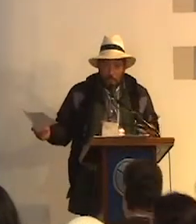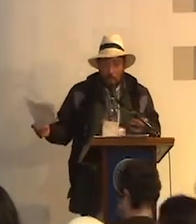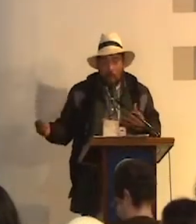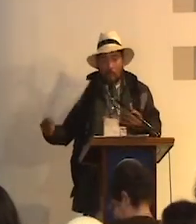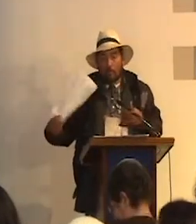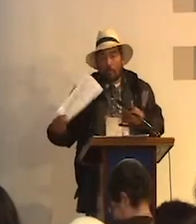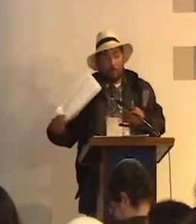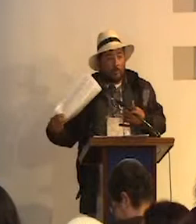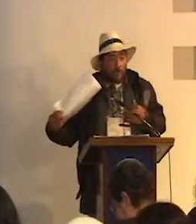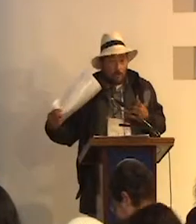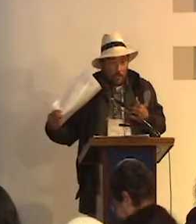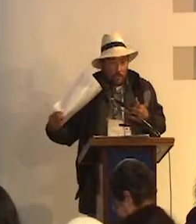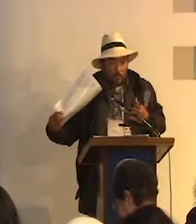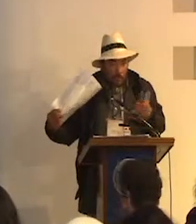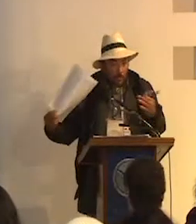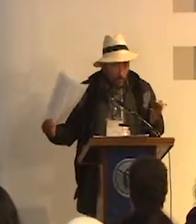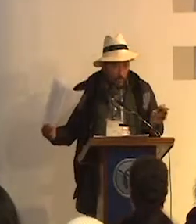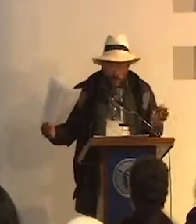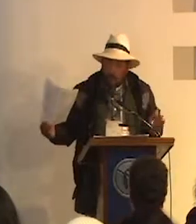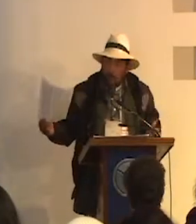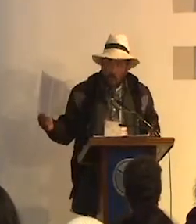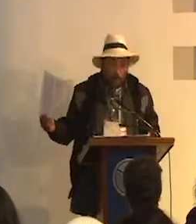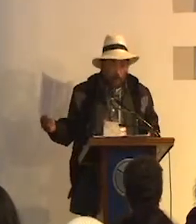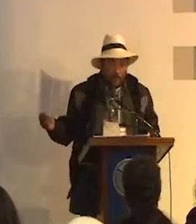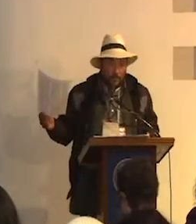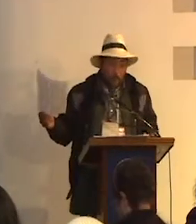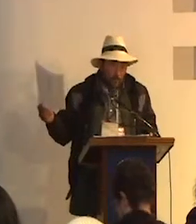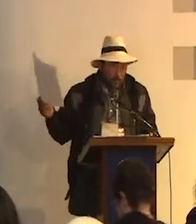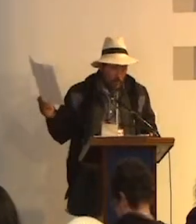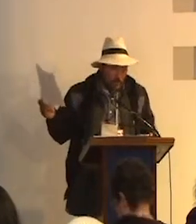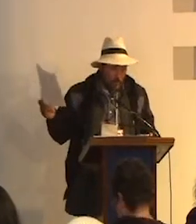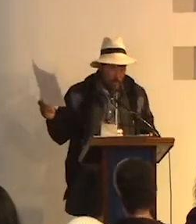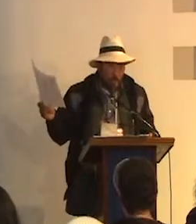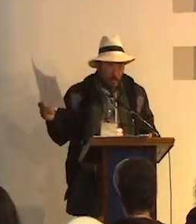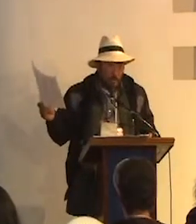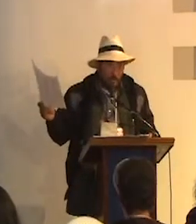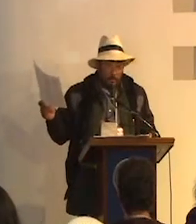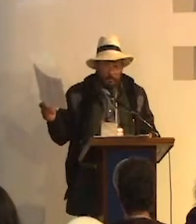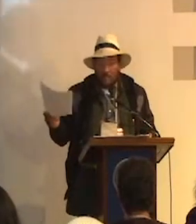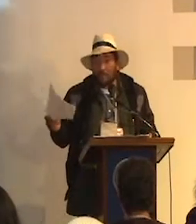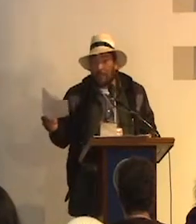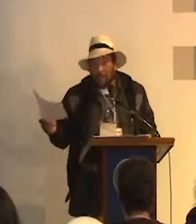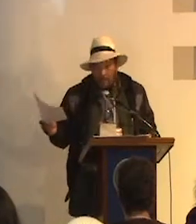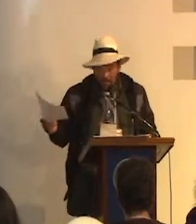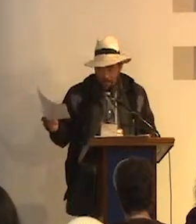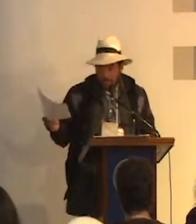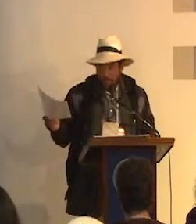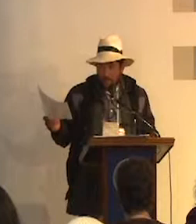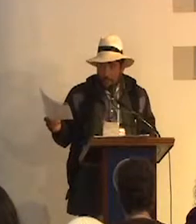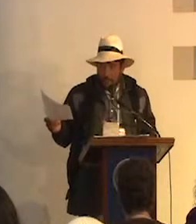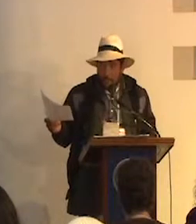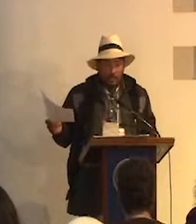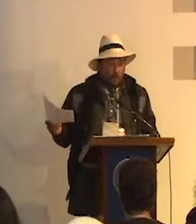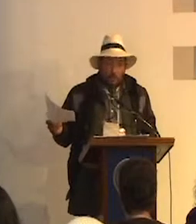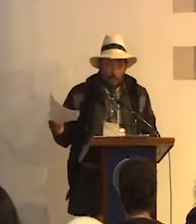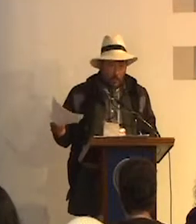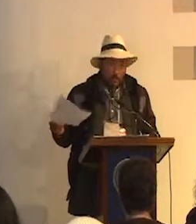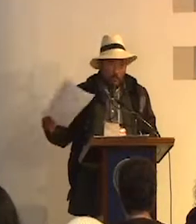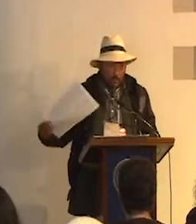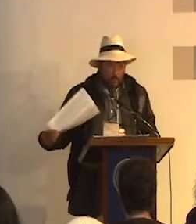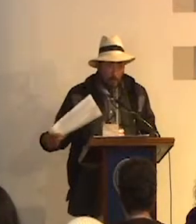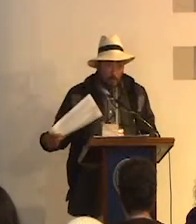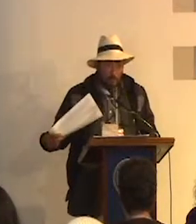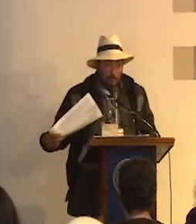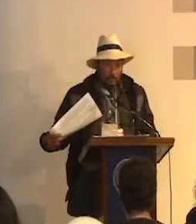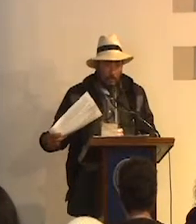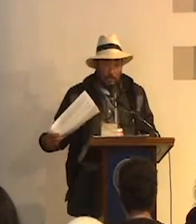nos preparemos. Y nosotros los desplazados, hay unos compañeros que de pronto no saben nada, y se llaman líderes. Aquí